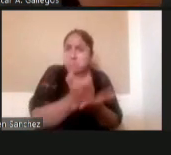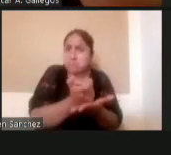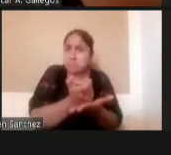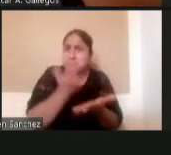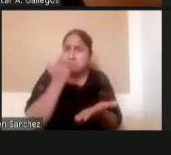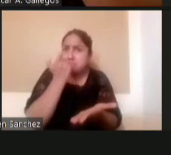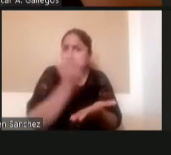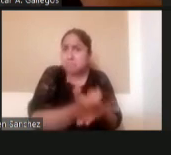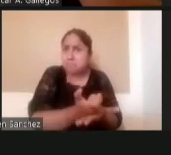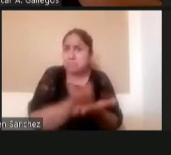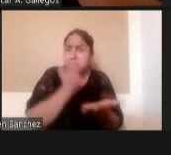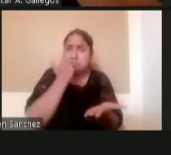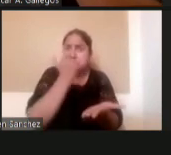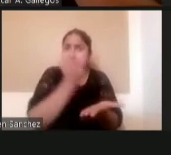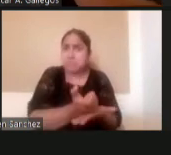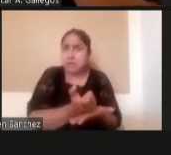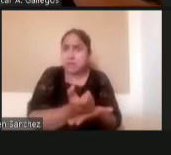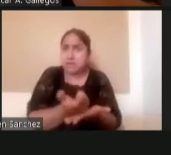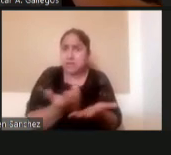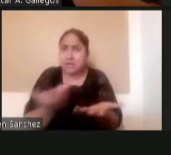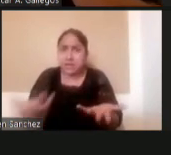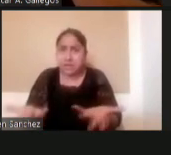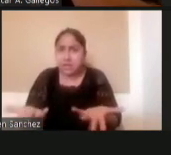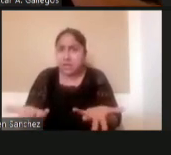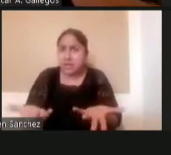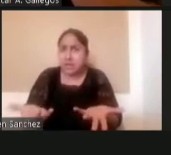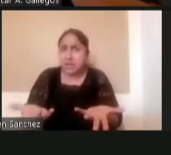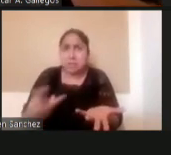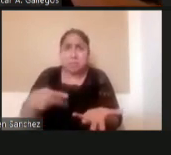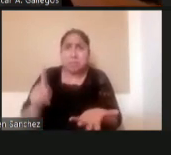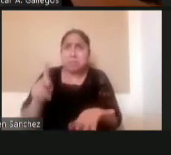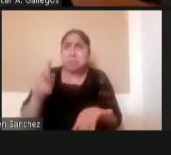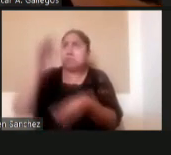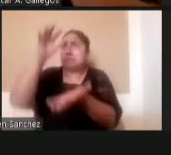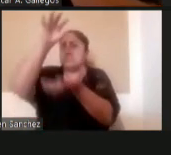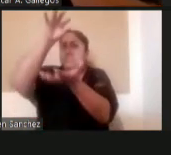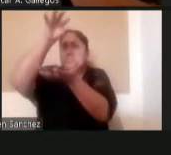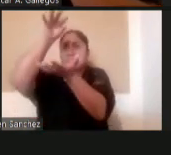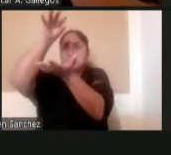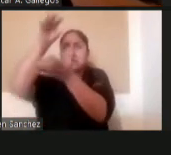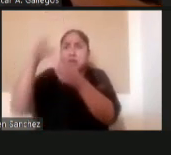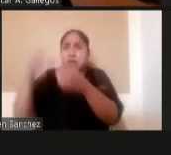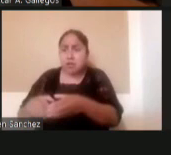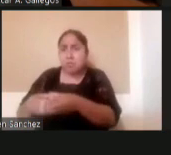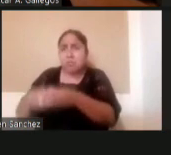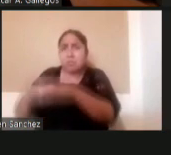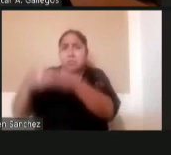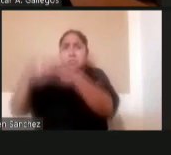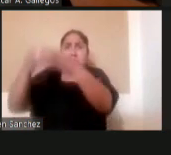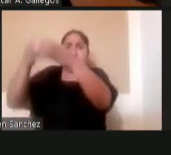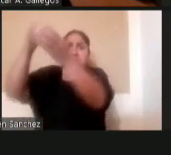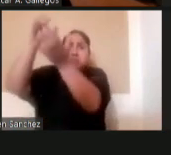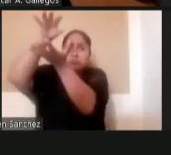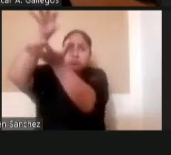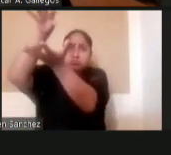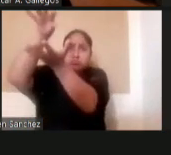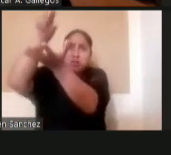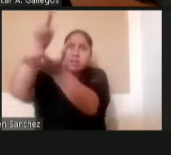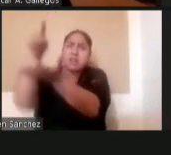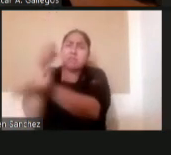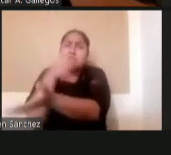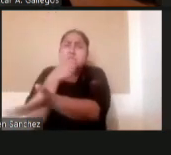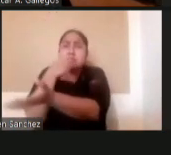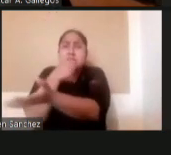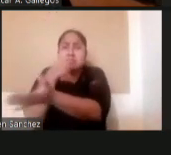que estábamos hablando ahorita del tema, venga y nos diga, oiga, no generen basura, no usen desechables, ¿qué vamos a hacer? Pues claro que no